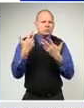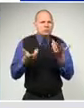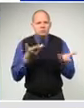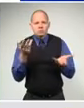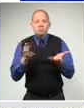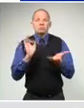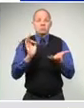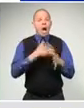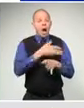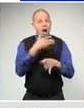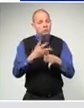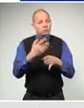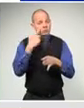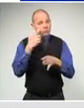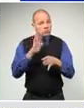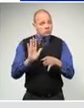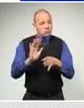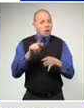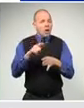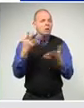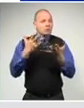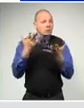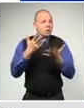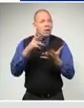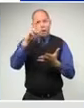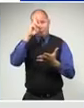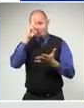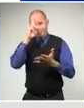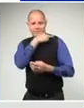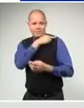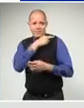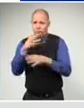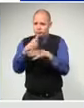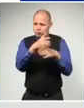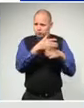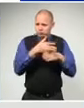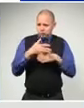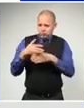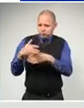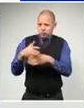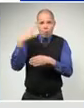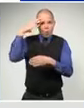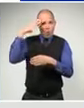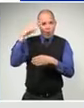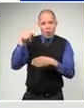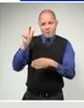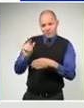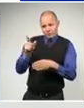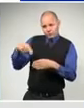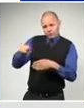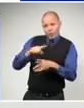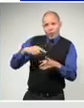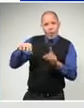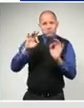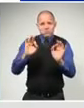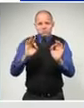vienen tomando por parte de las autoridades de salud, del gobierno, de los